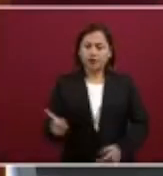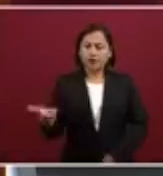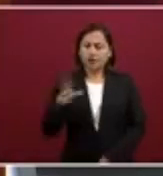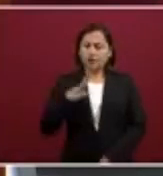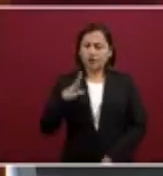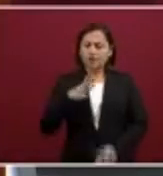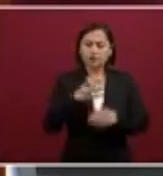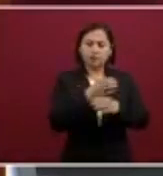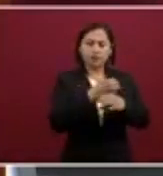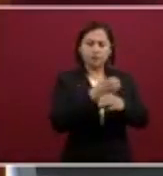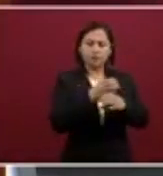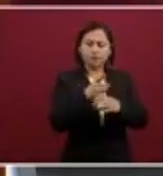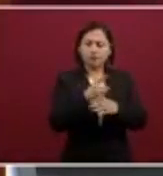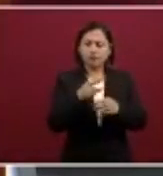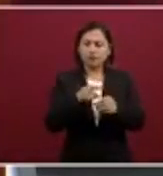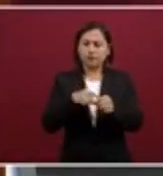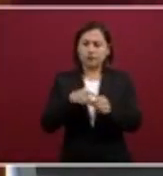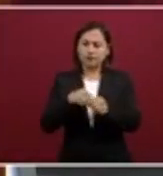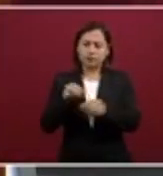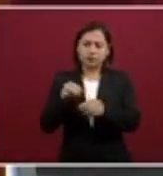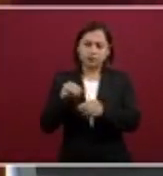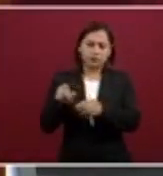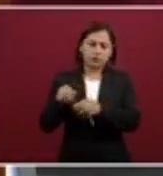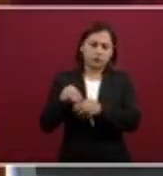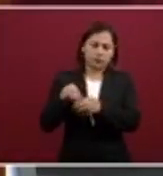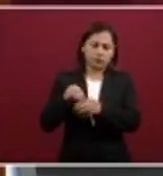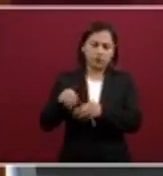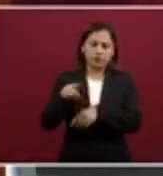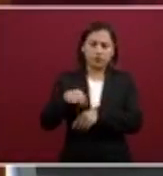guindos beneficiados